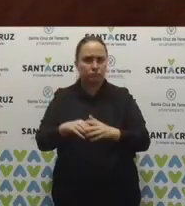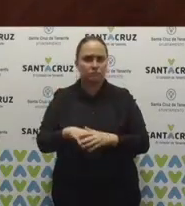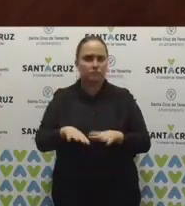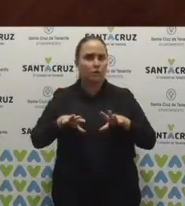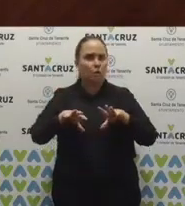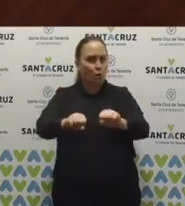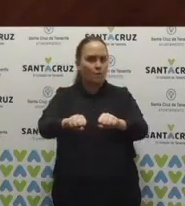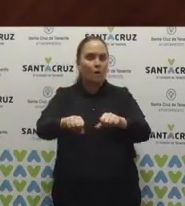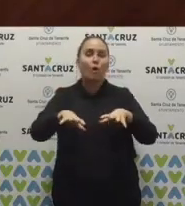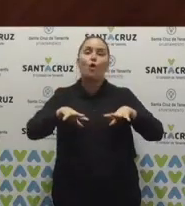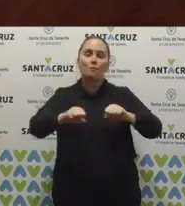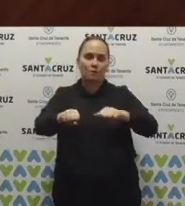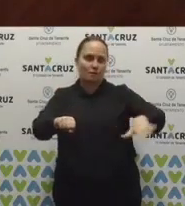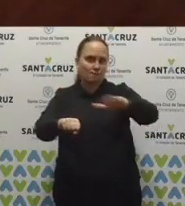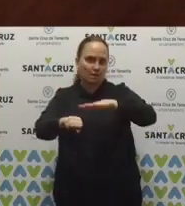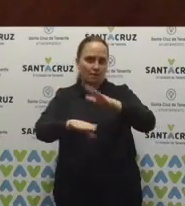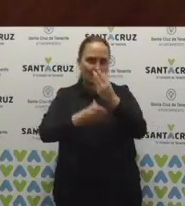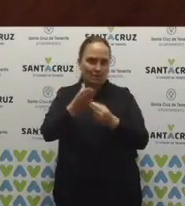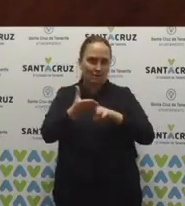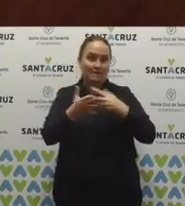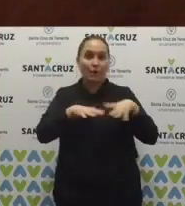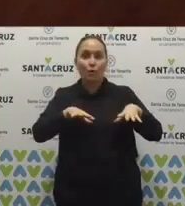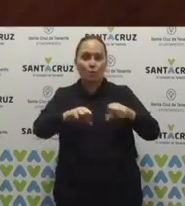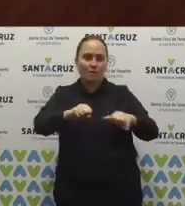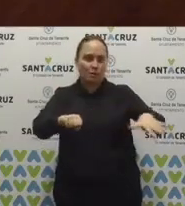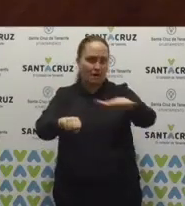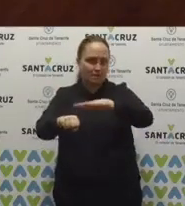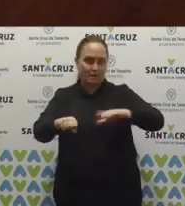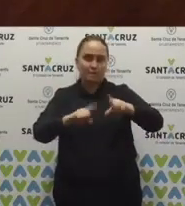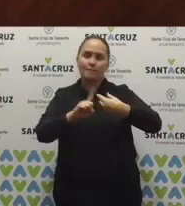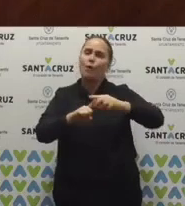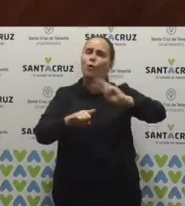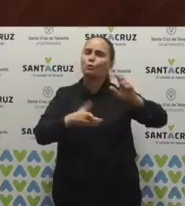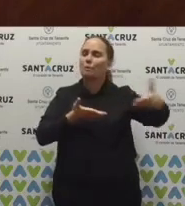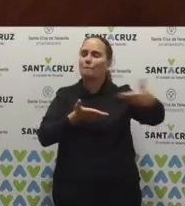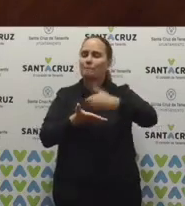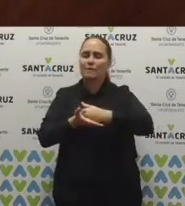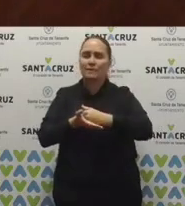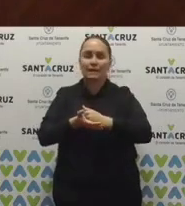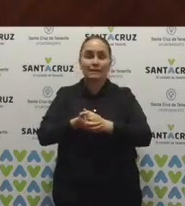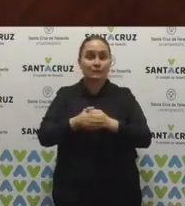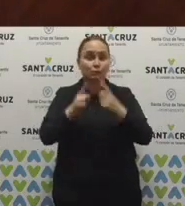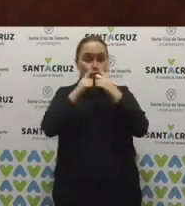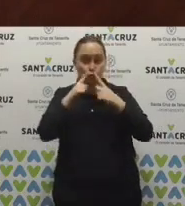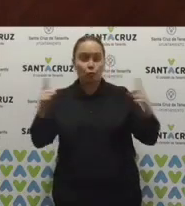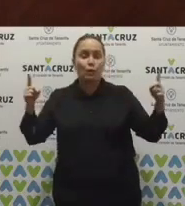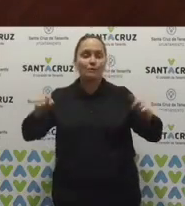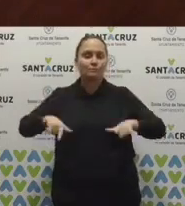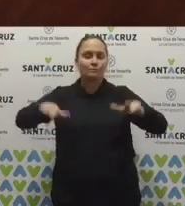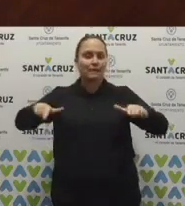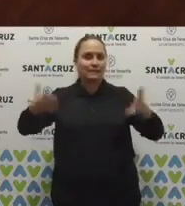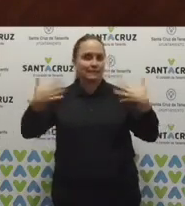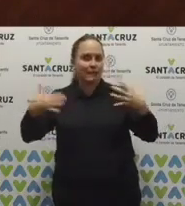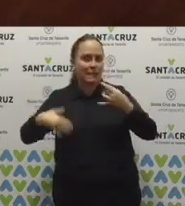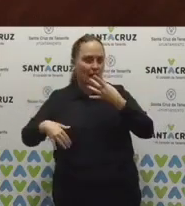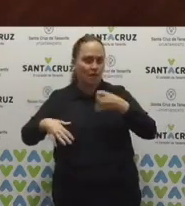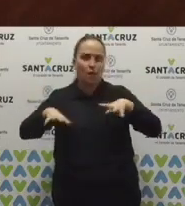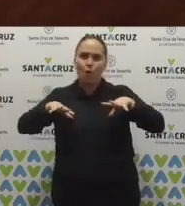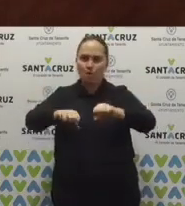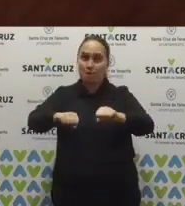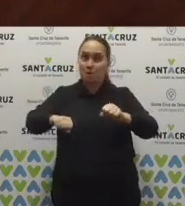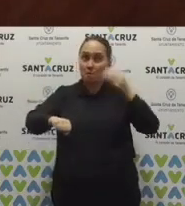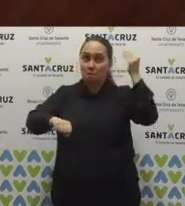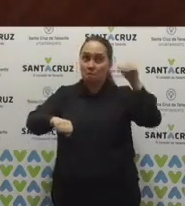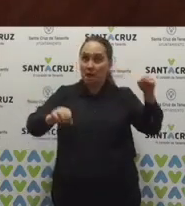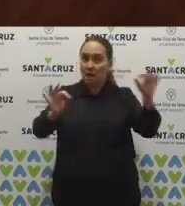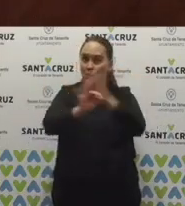medida 43 el permitir la apertura de las terrazas todo el año y ni mi reflexión es bueno yo entiendo que a lo mejor quería decir otra cosa pero lo